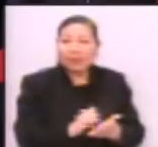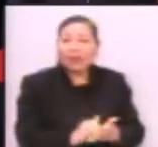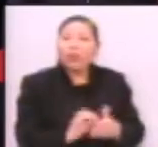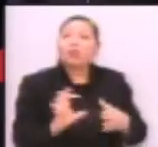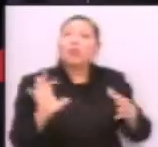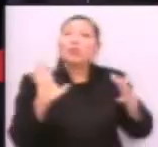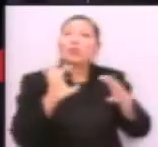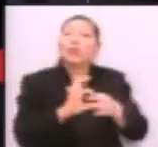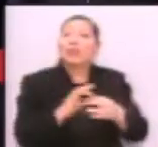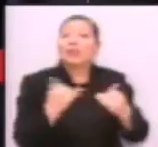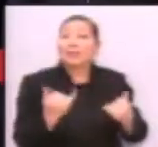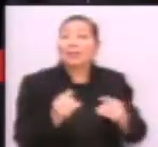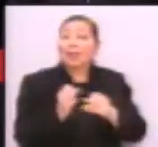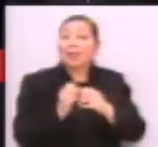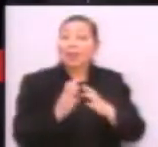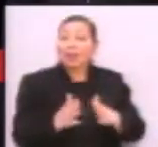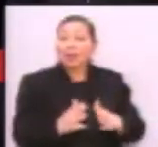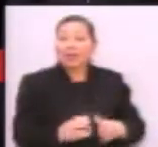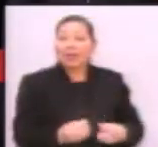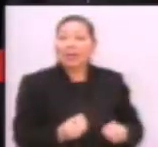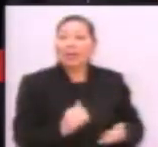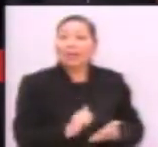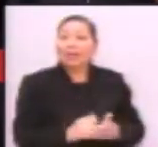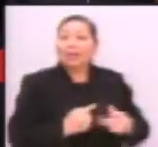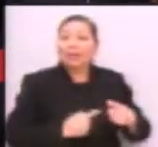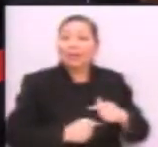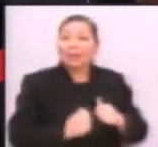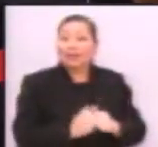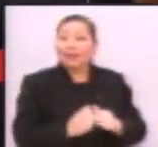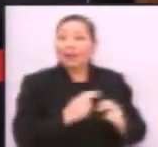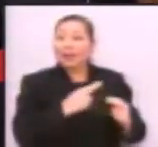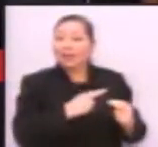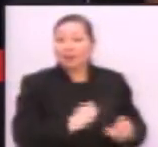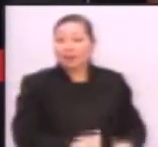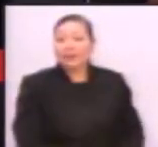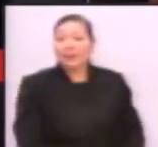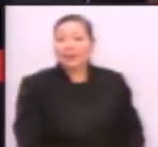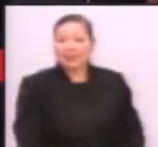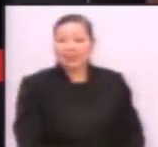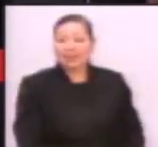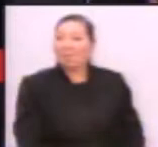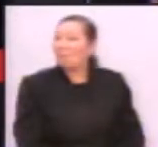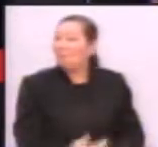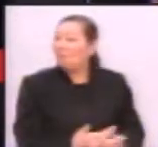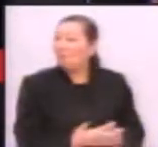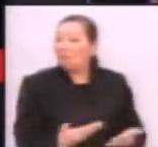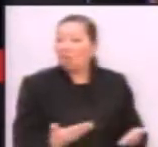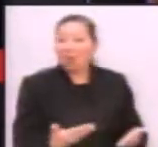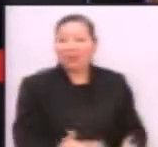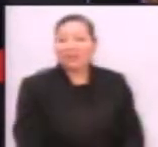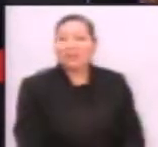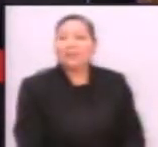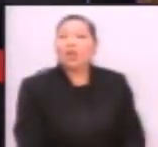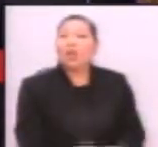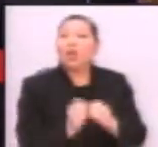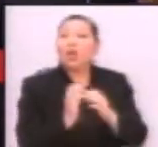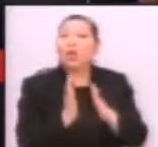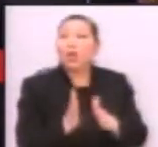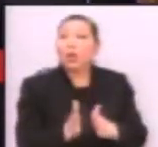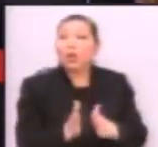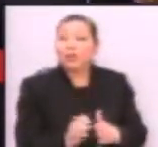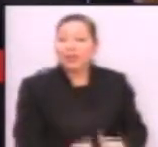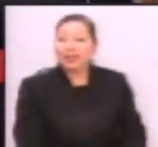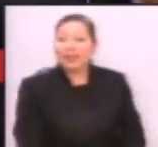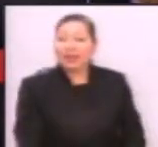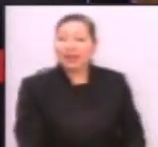o socios de esas empresas condenadas o que hayan reconocido responsabilidad penal. No existe. Dice condenados o